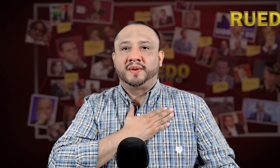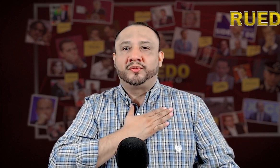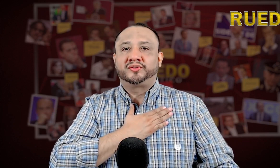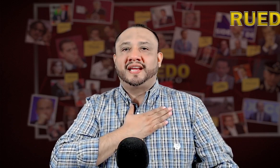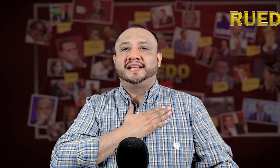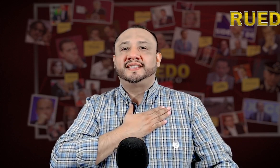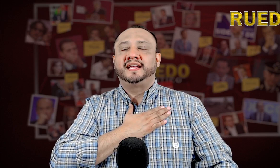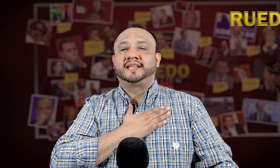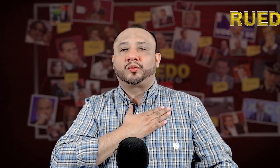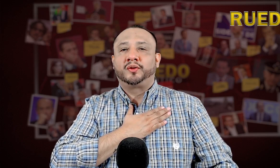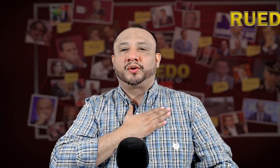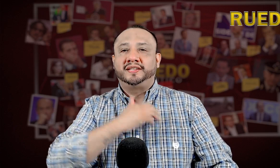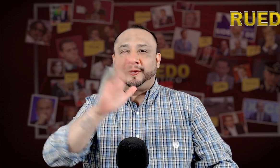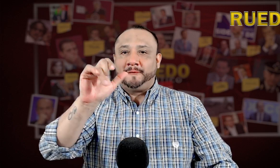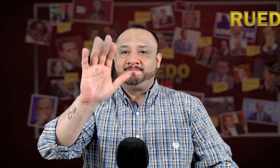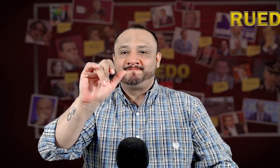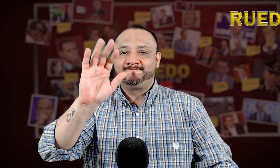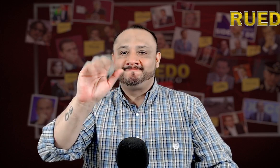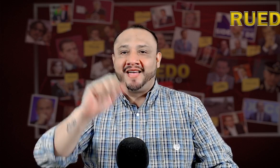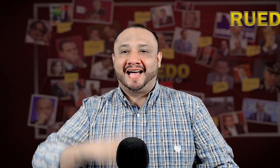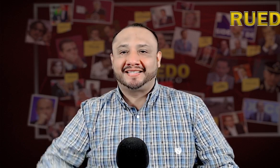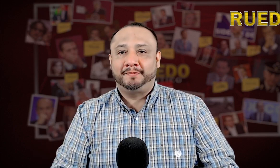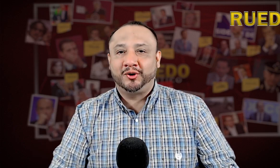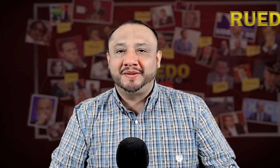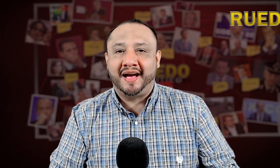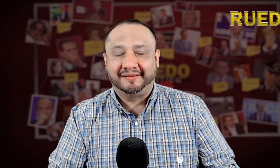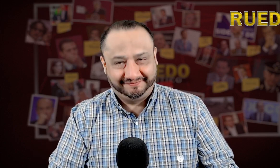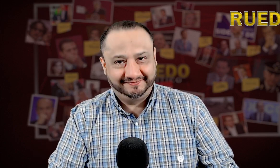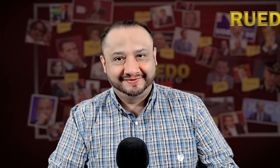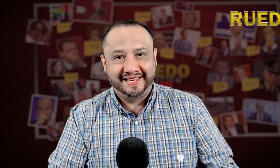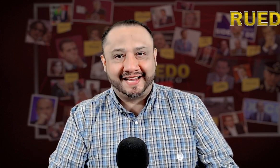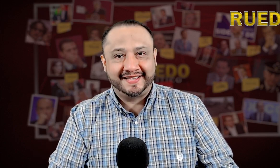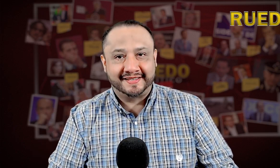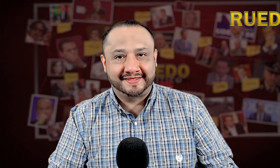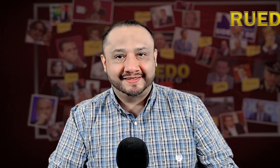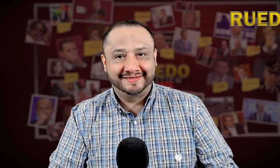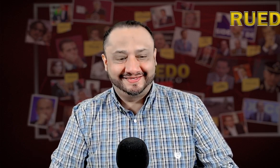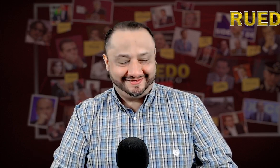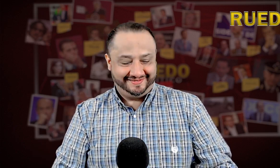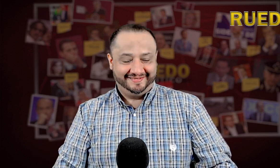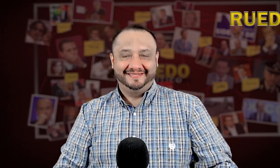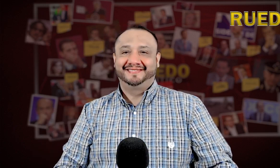nos vemos en el siguiente ruedo político hasta la próxima gracias